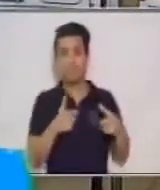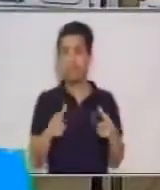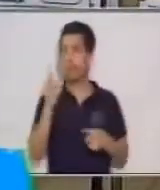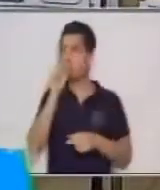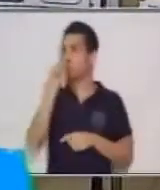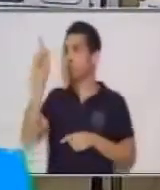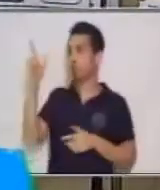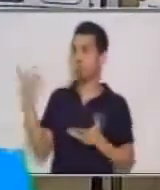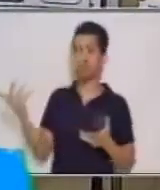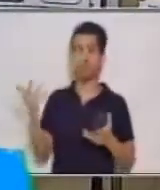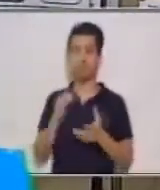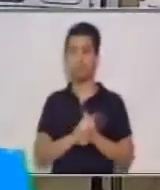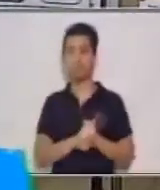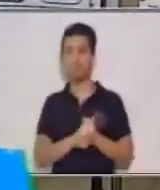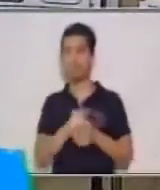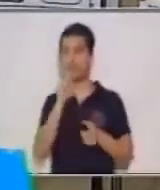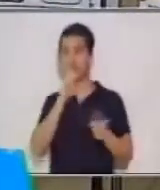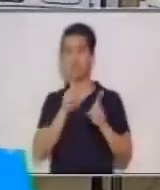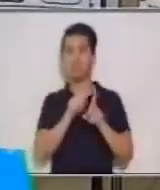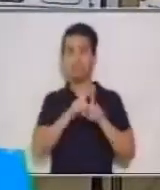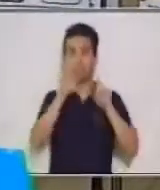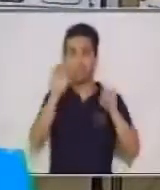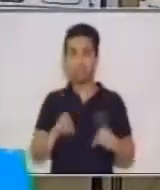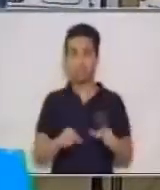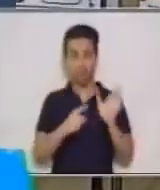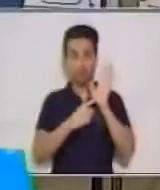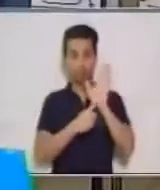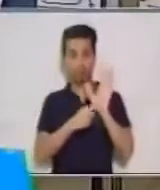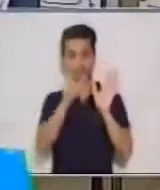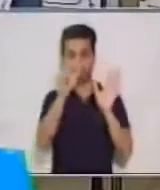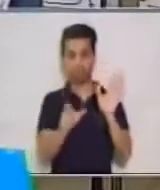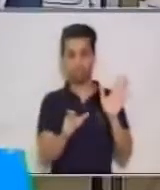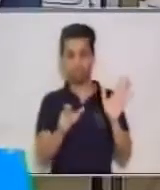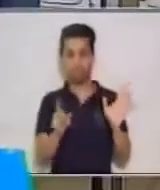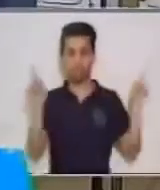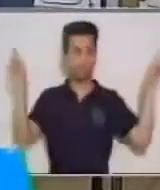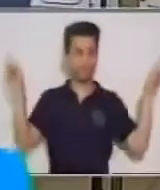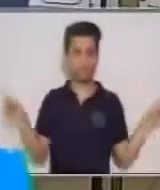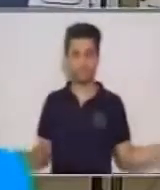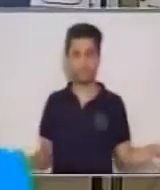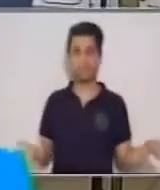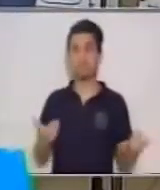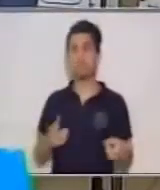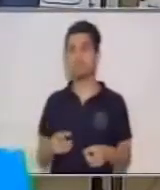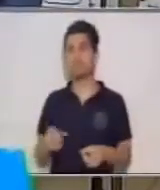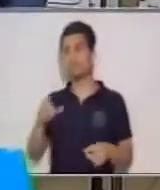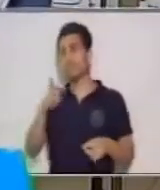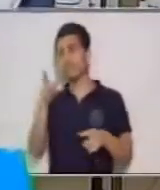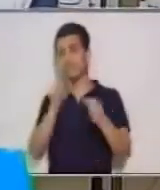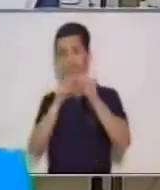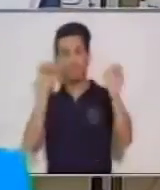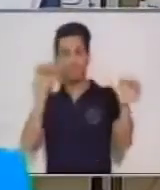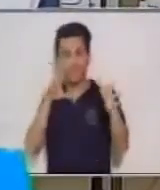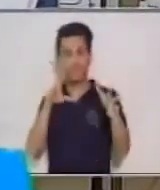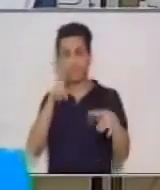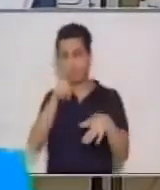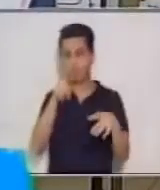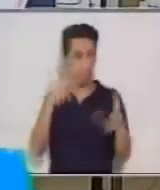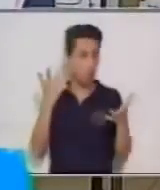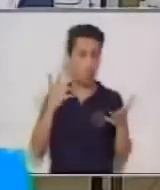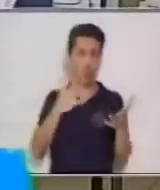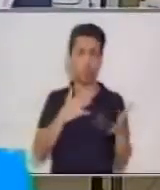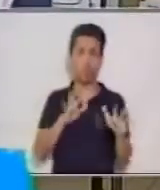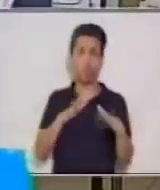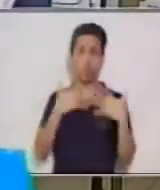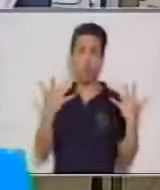pollitos, teníamos también el del personaje central, tenemos la máquina de causa y efecto, las flechas. Tú seleccionas cuál